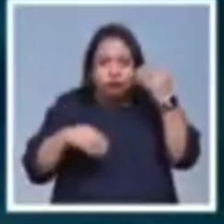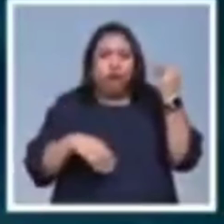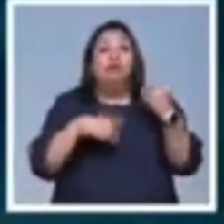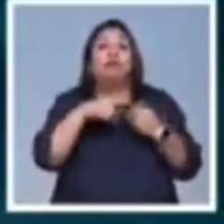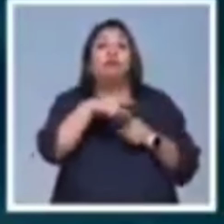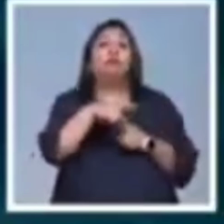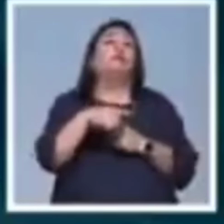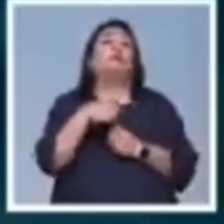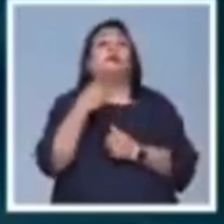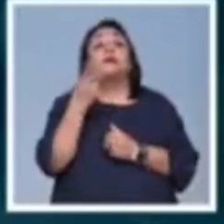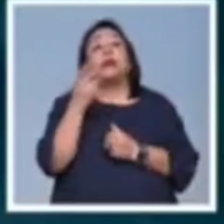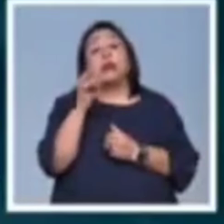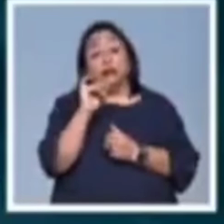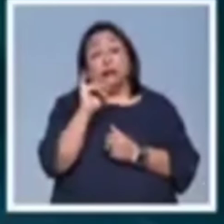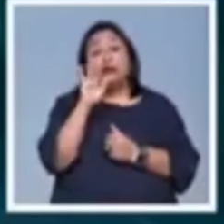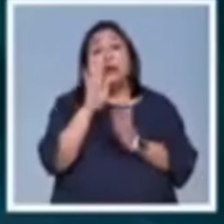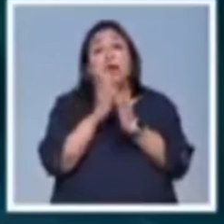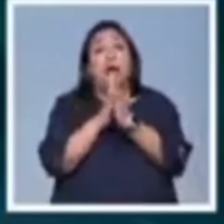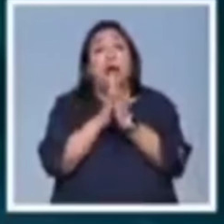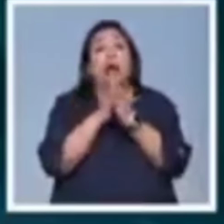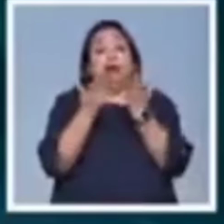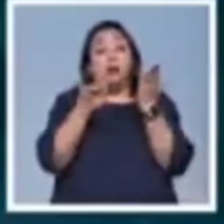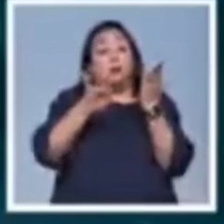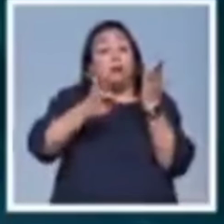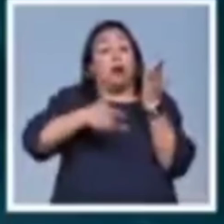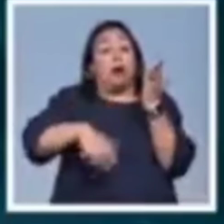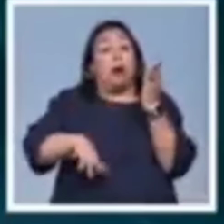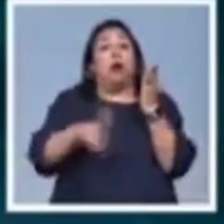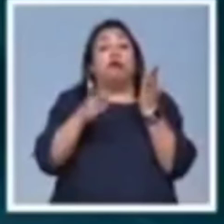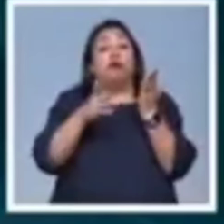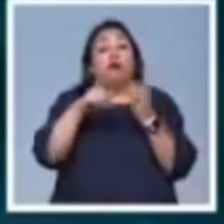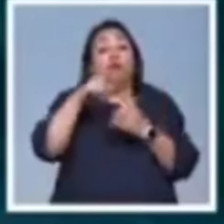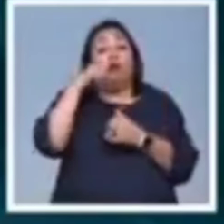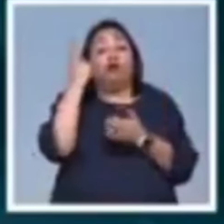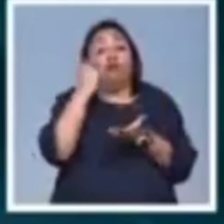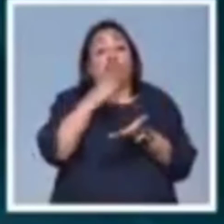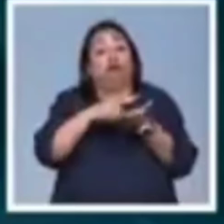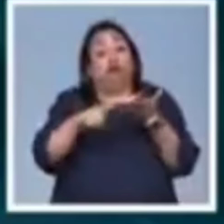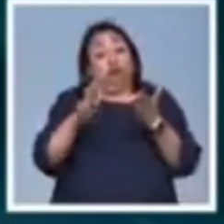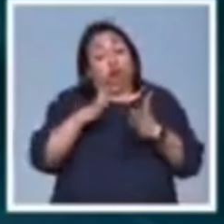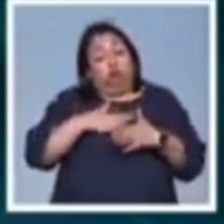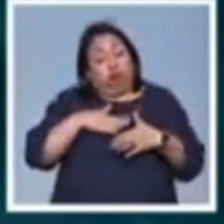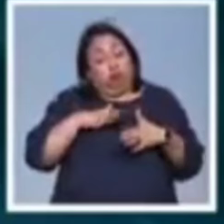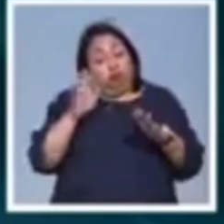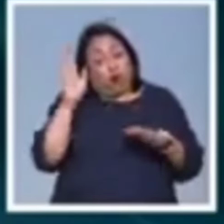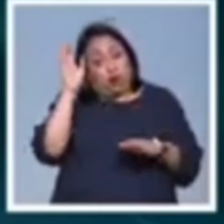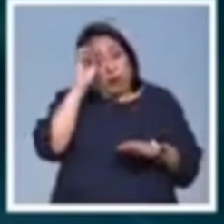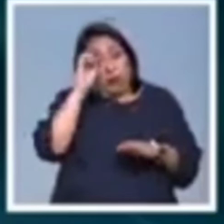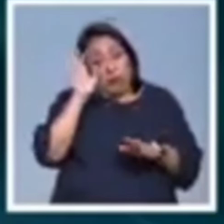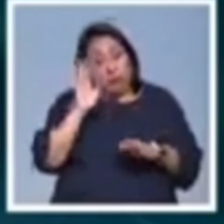Pero ahora sí que, eso sí, los libros han estado muy baratos, son muy accesibles, al menos en lo personal.